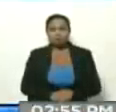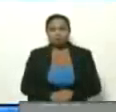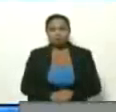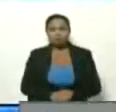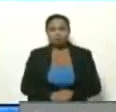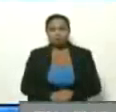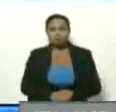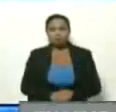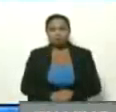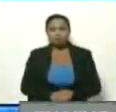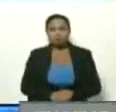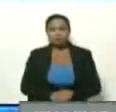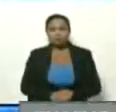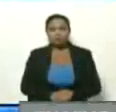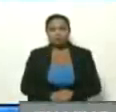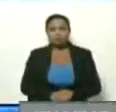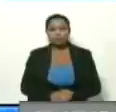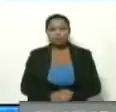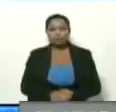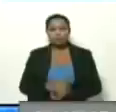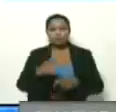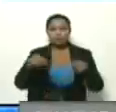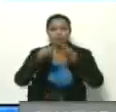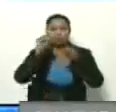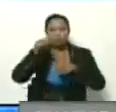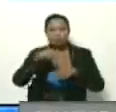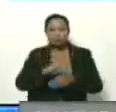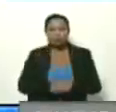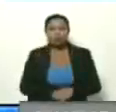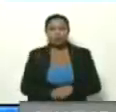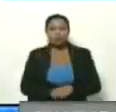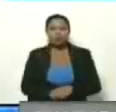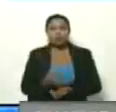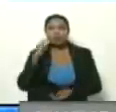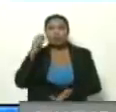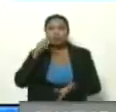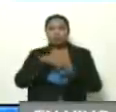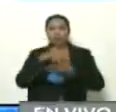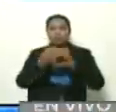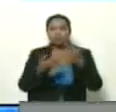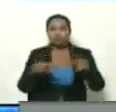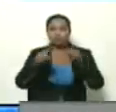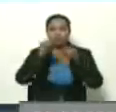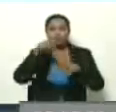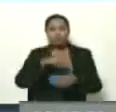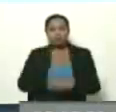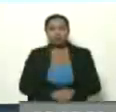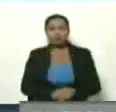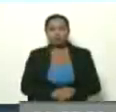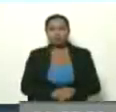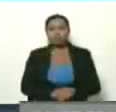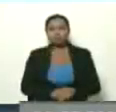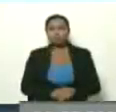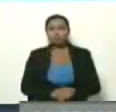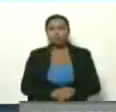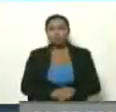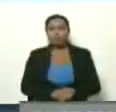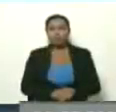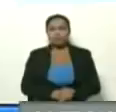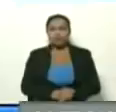Asamblea Nacional, diputado Jorge Rodríguez. Están presentes acá el Consejo de